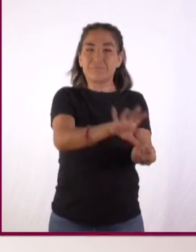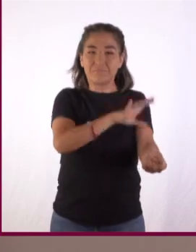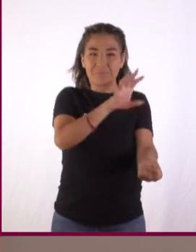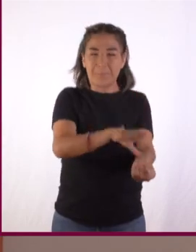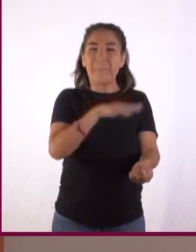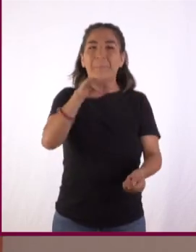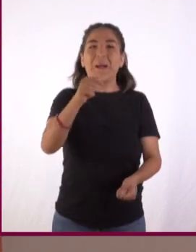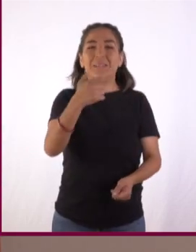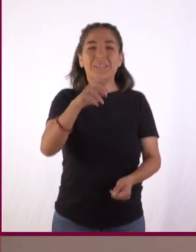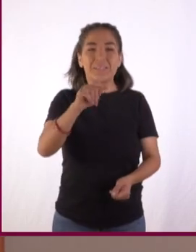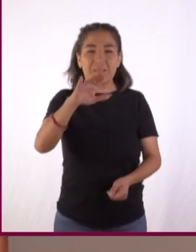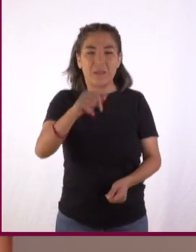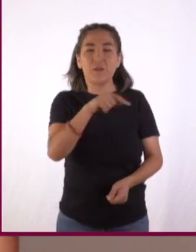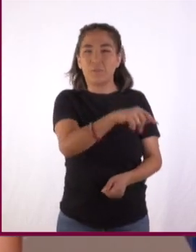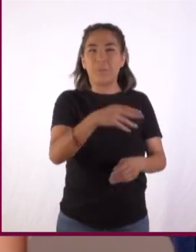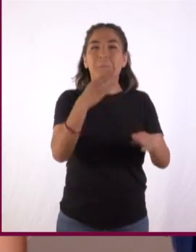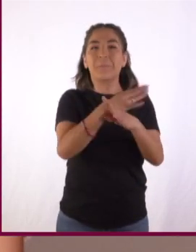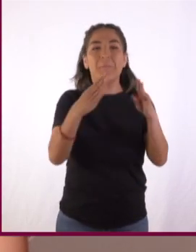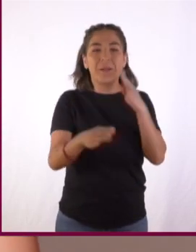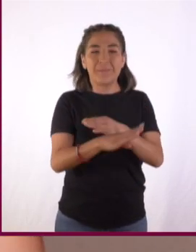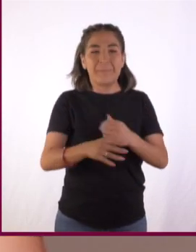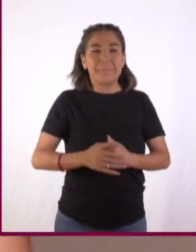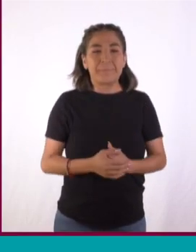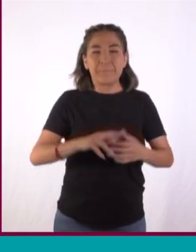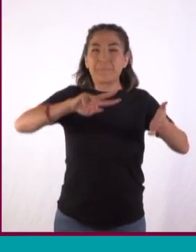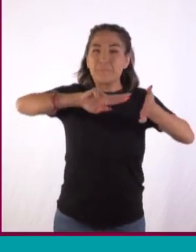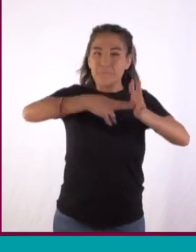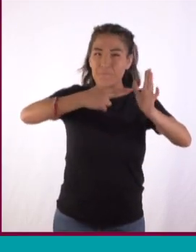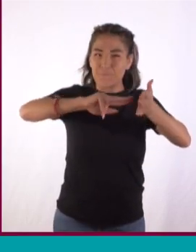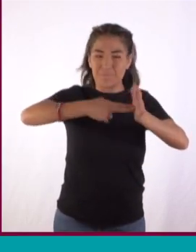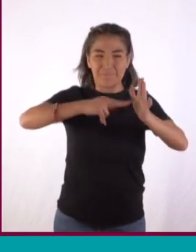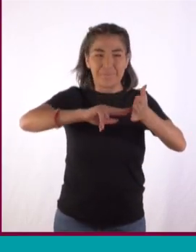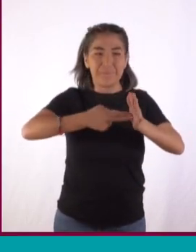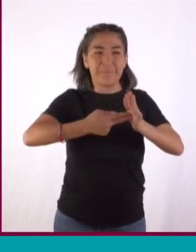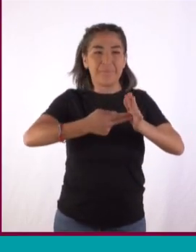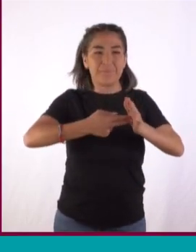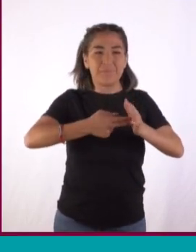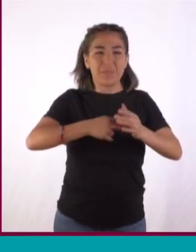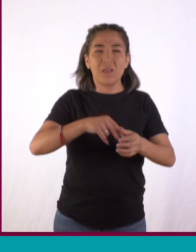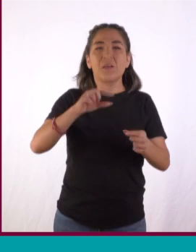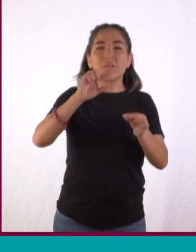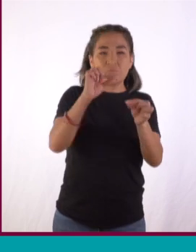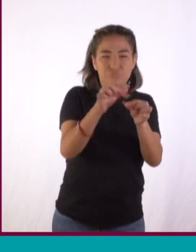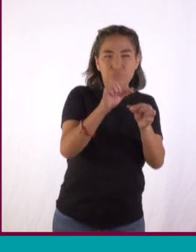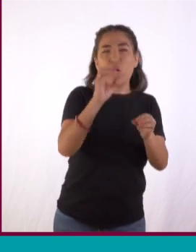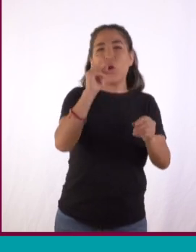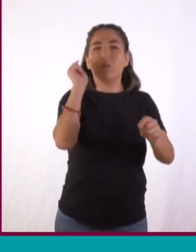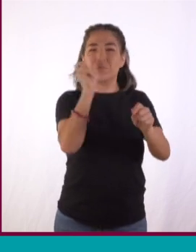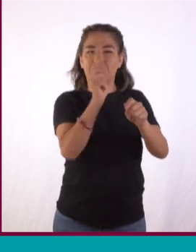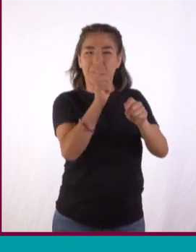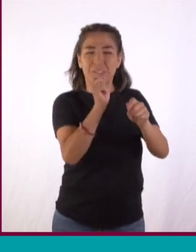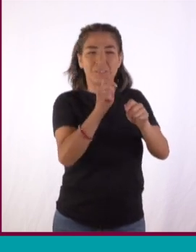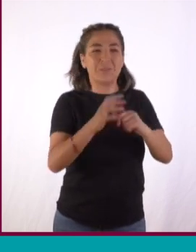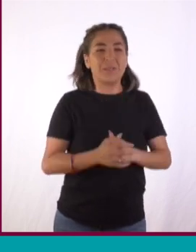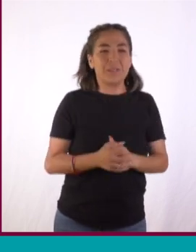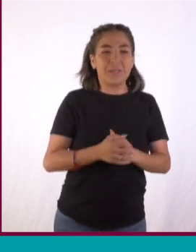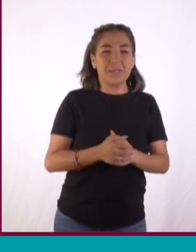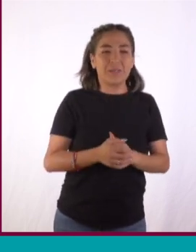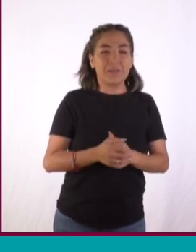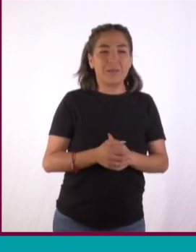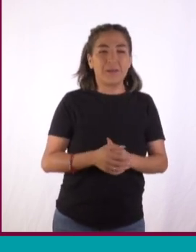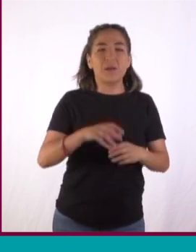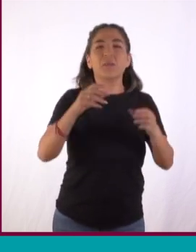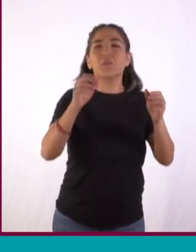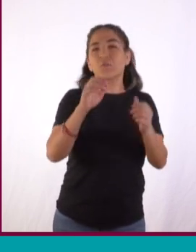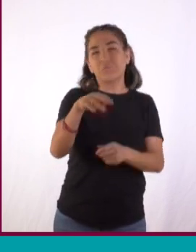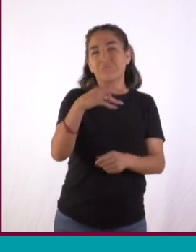magnética. Para esto necesitaremos los siguientes materiales: un desarmador, un bonche de tornillos o tachuelas, una